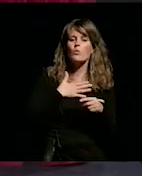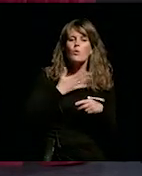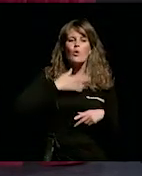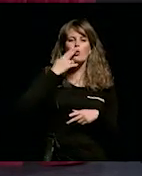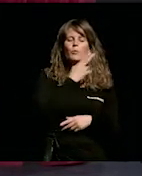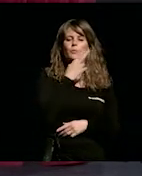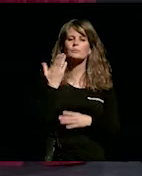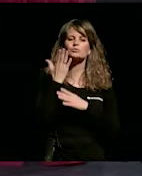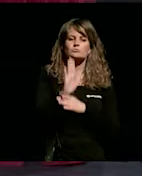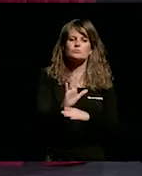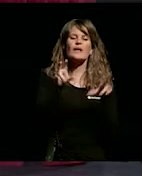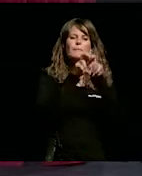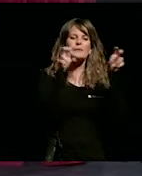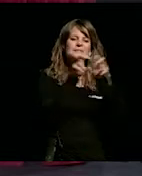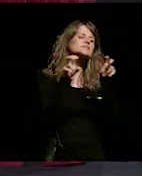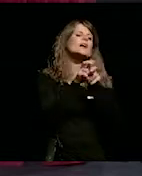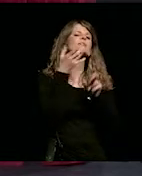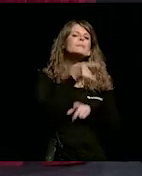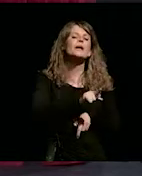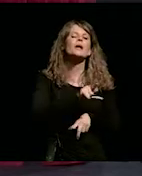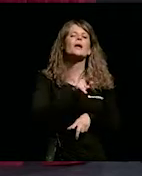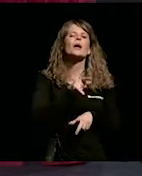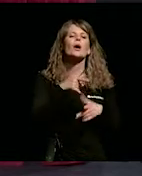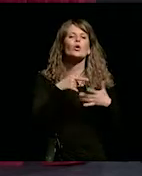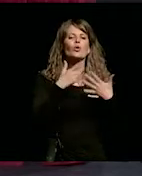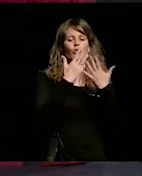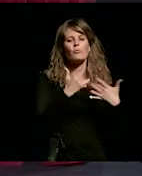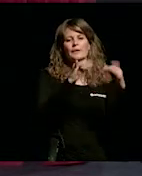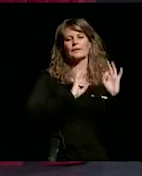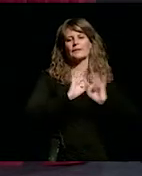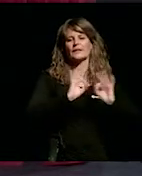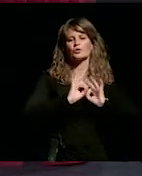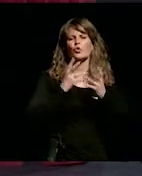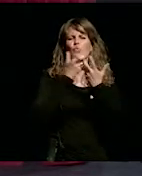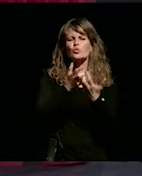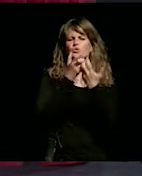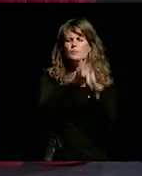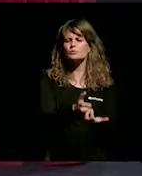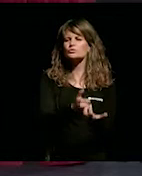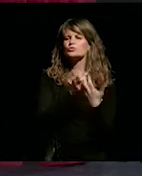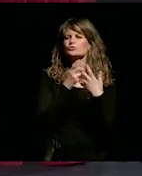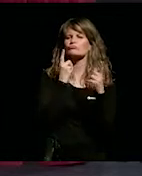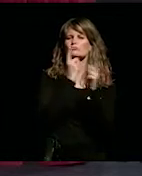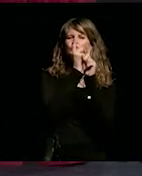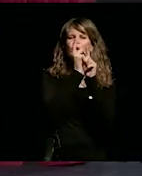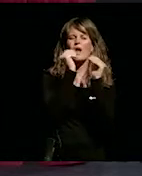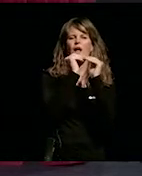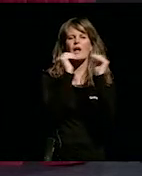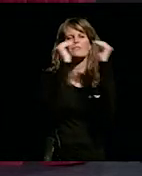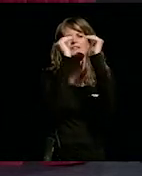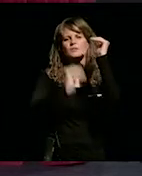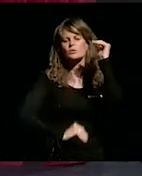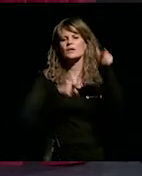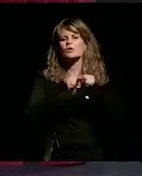compromiso político como empresa y como compañía teatral. Buscamos luchar contra las desigualdades, luchar contra